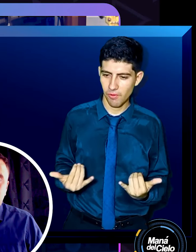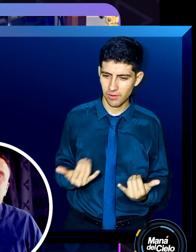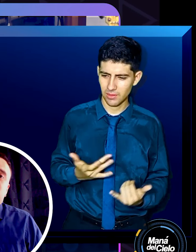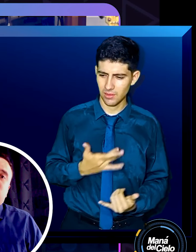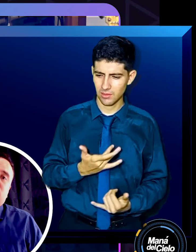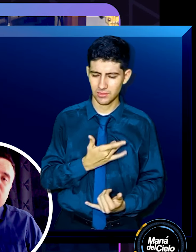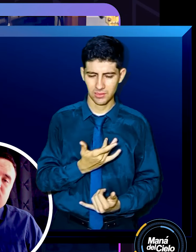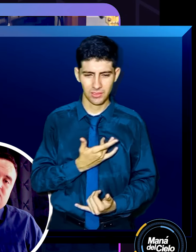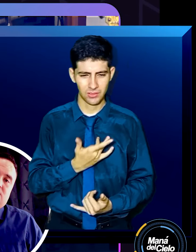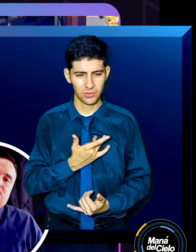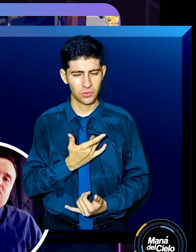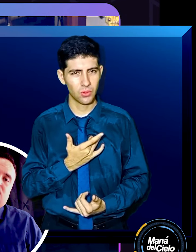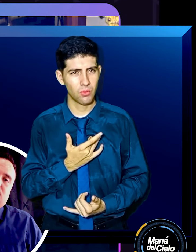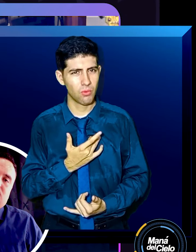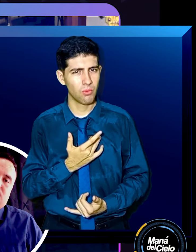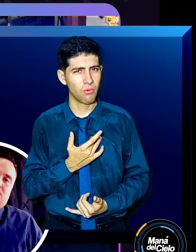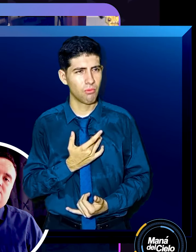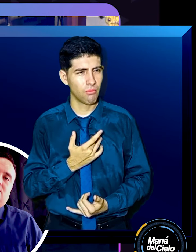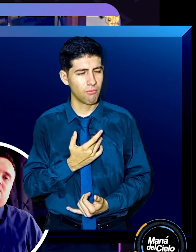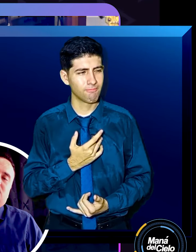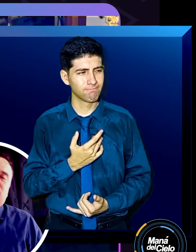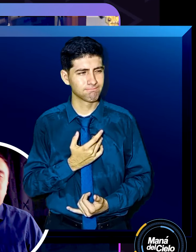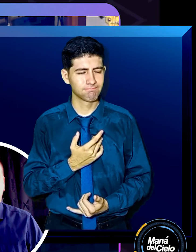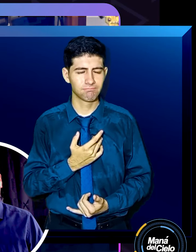tengo esa sensación